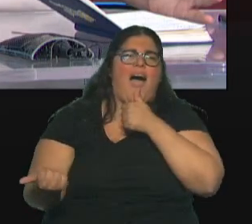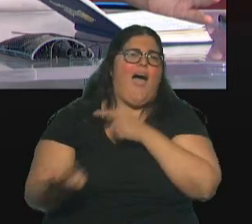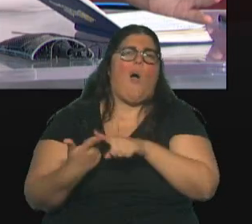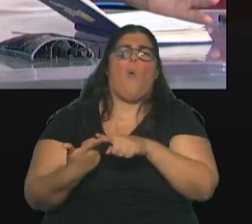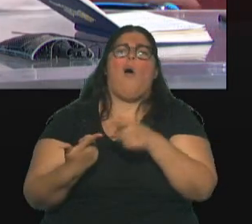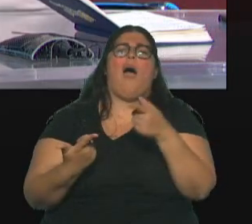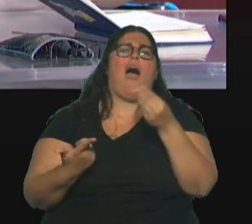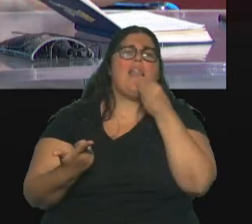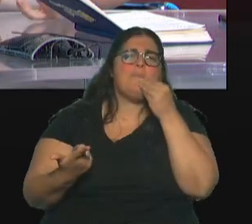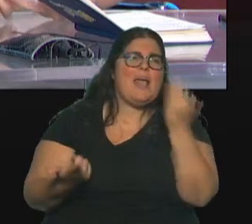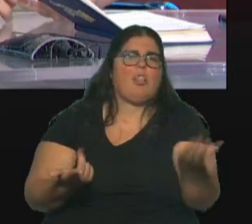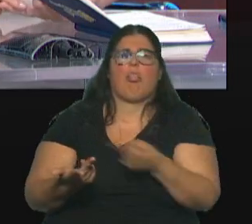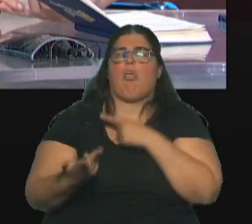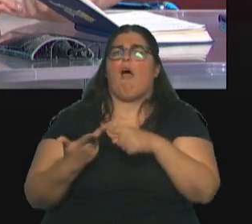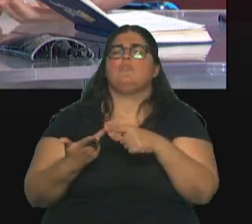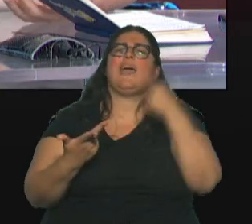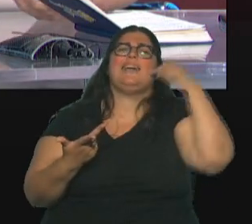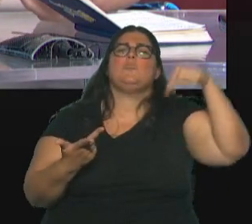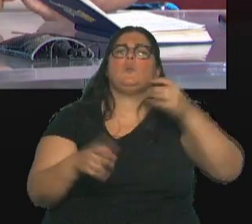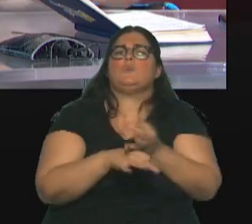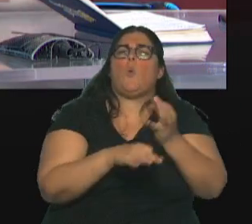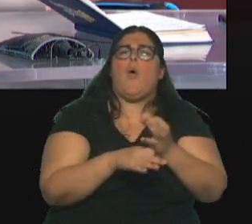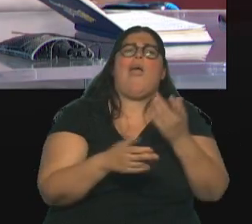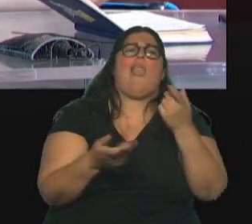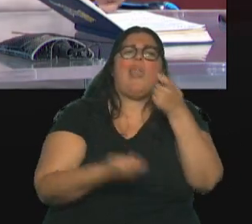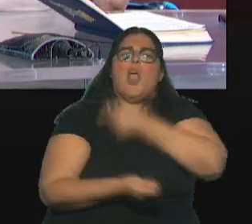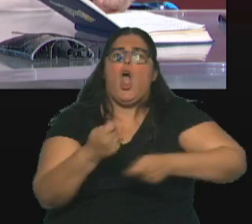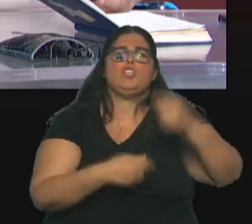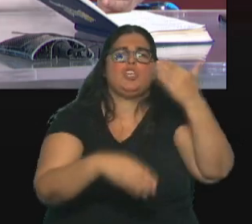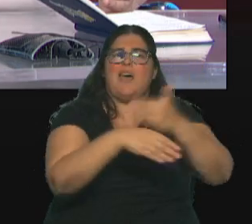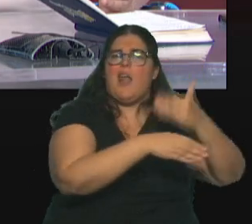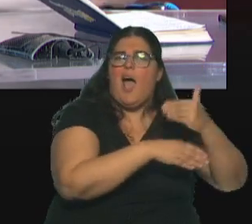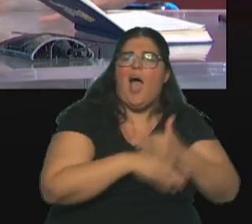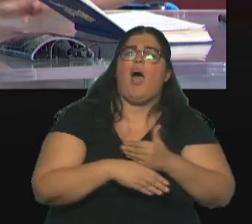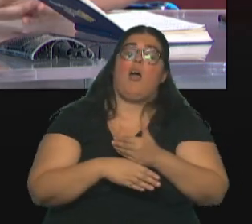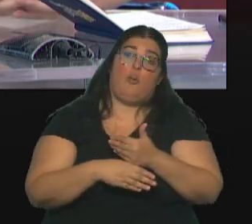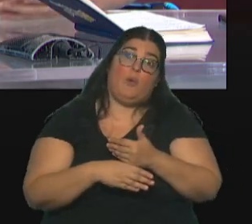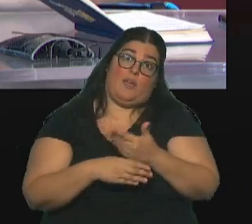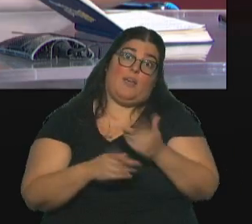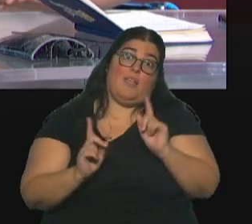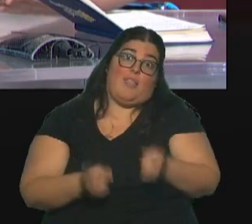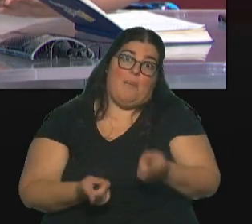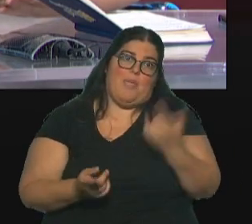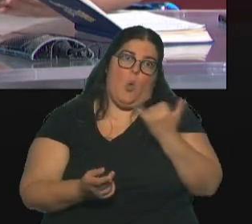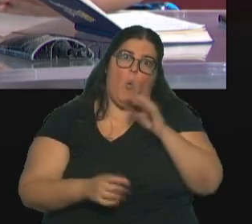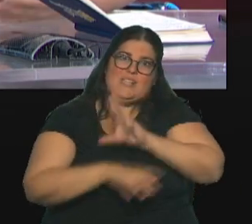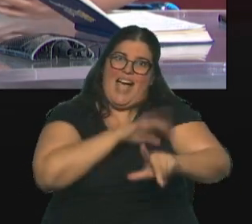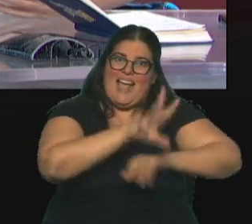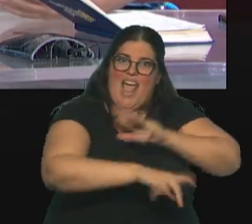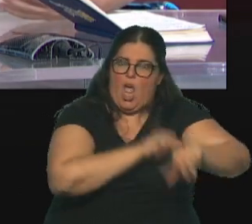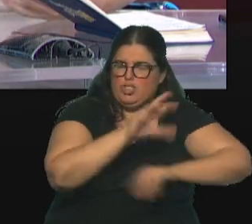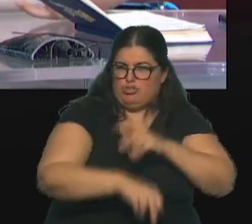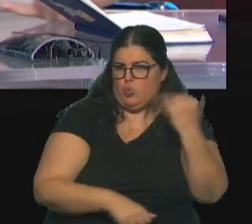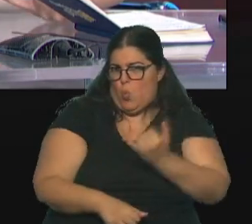de alimentos, las instituciones educativas, comercios y demás cerrados, porque también hubo saqueos, y